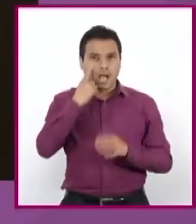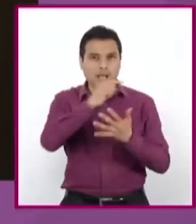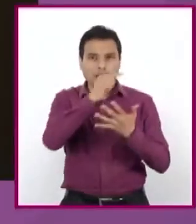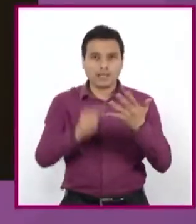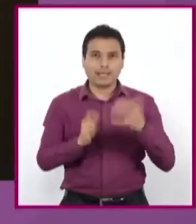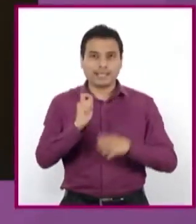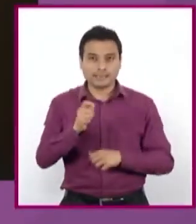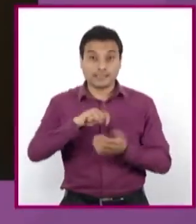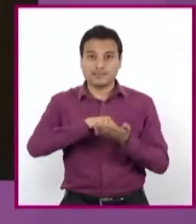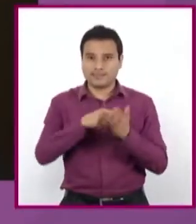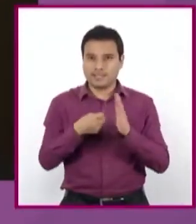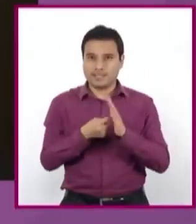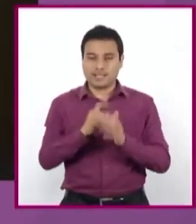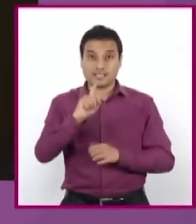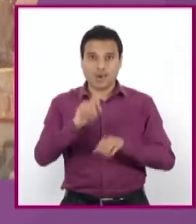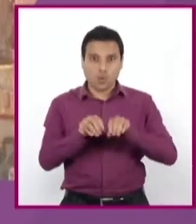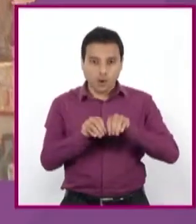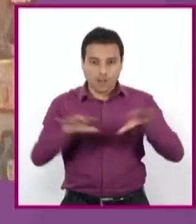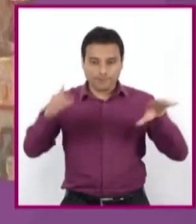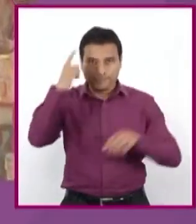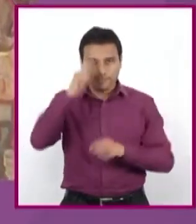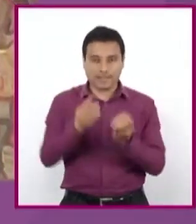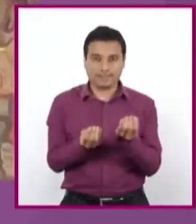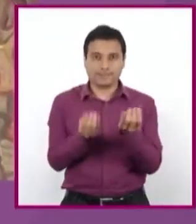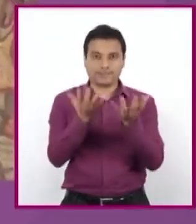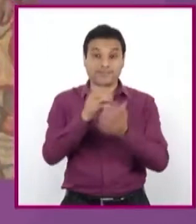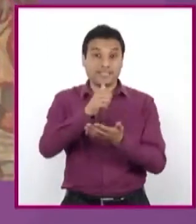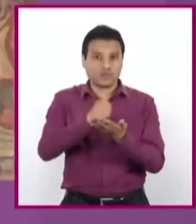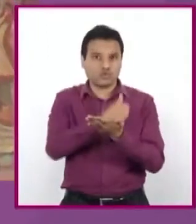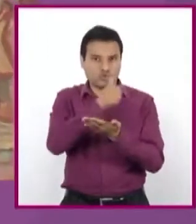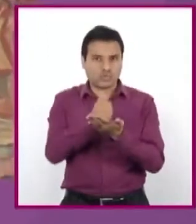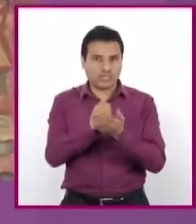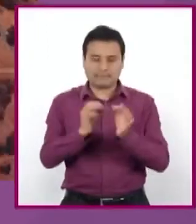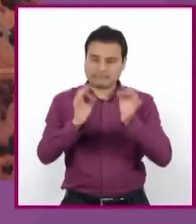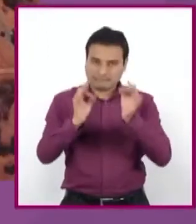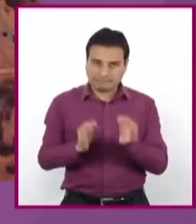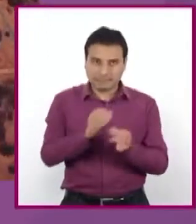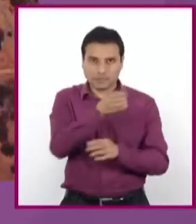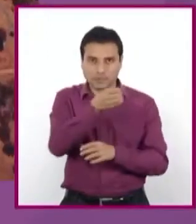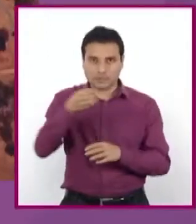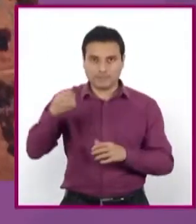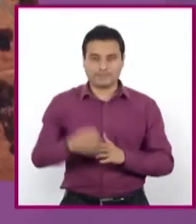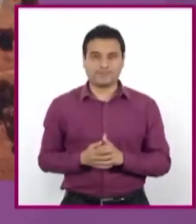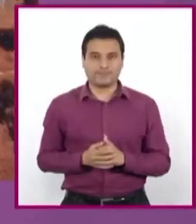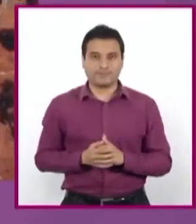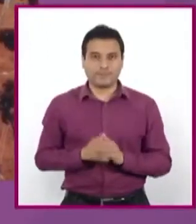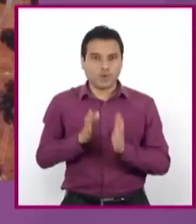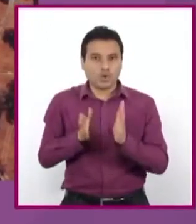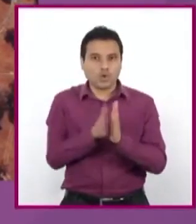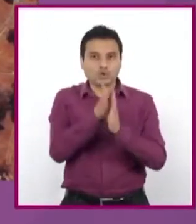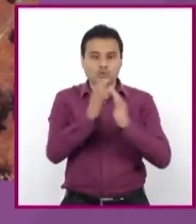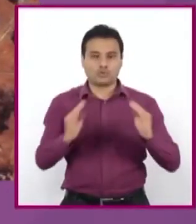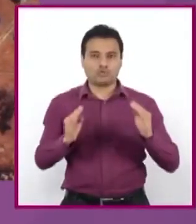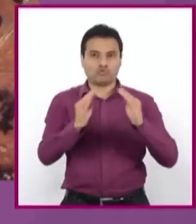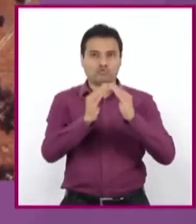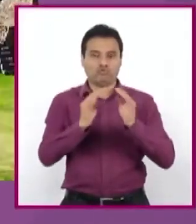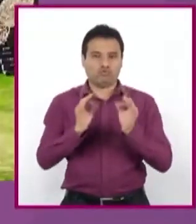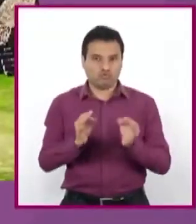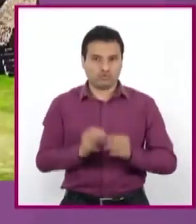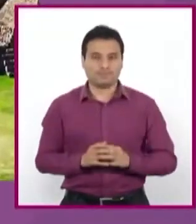técnicas de riego para el desarrollo agrícola, centros urbanos planificados, arquitectura con basamentos